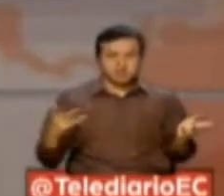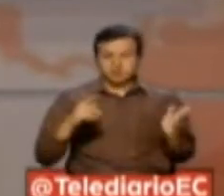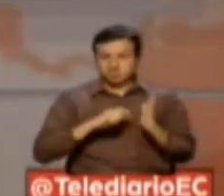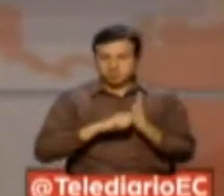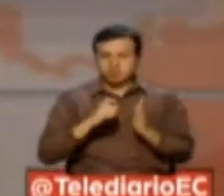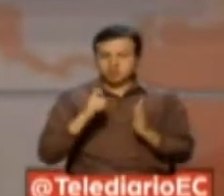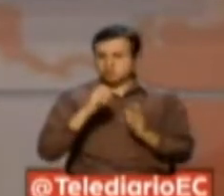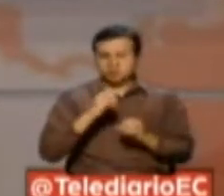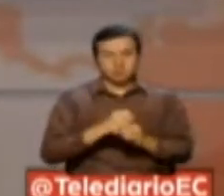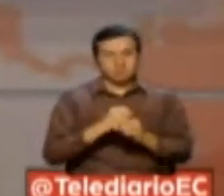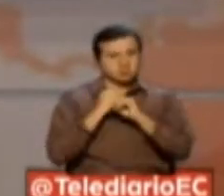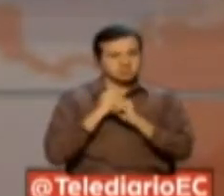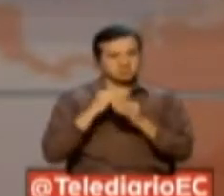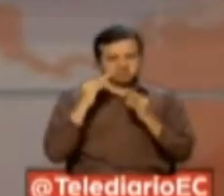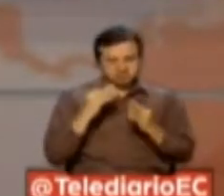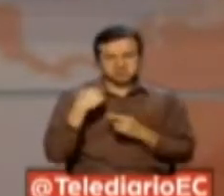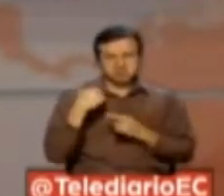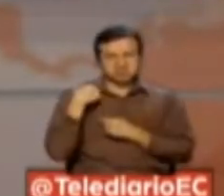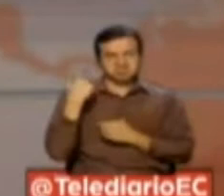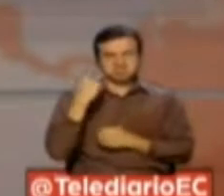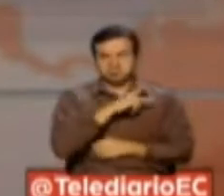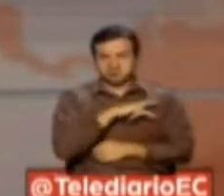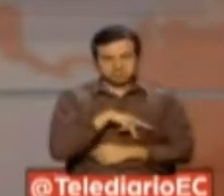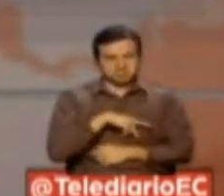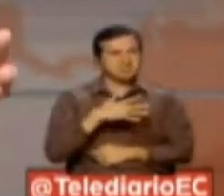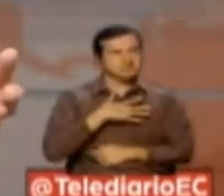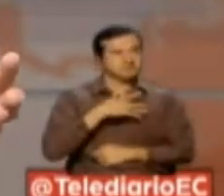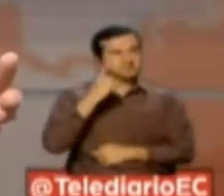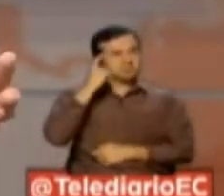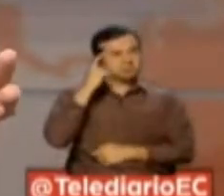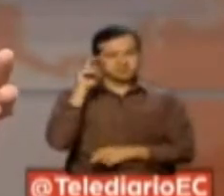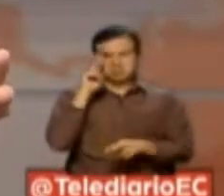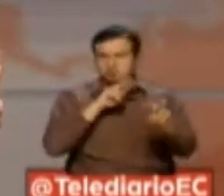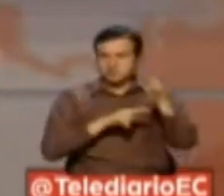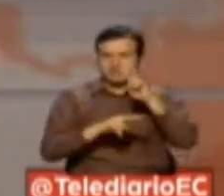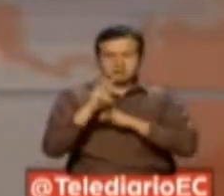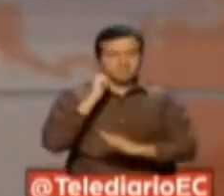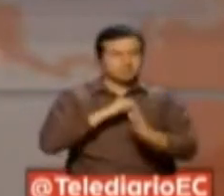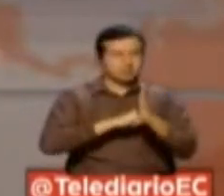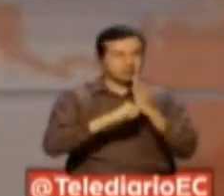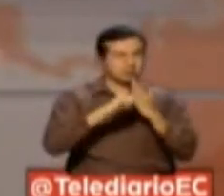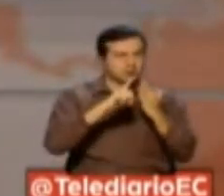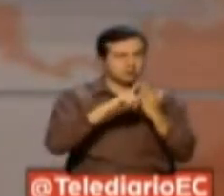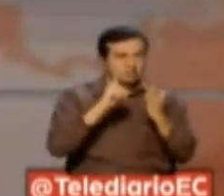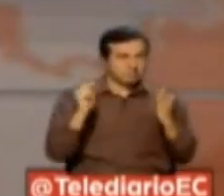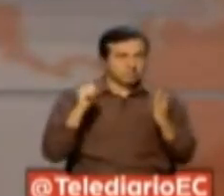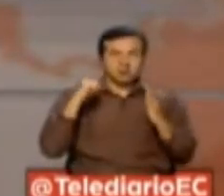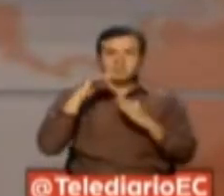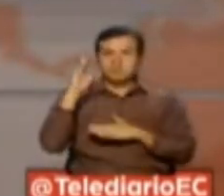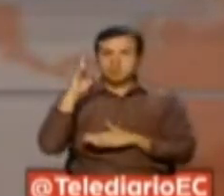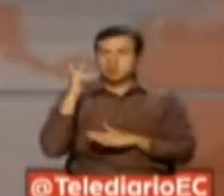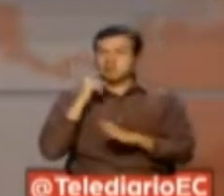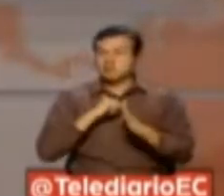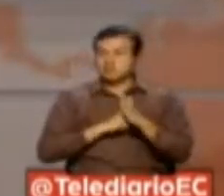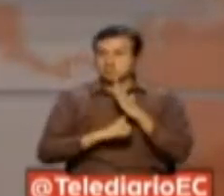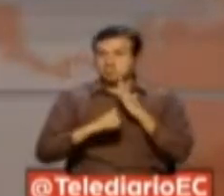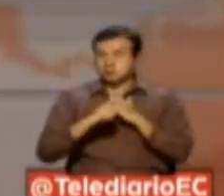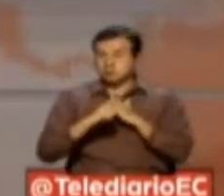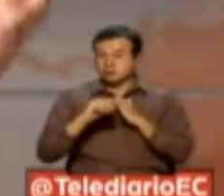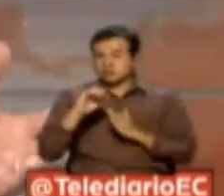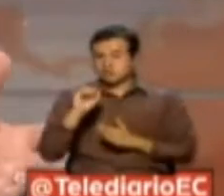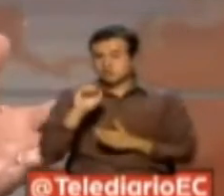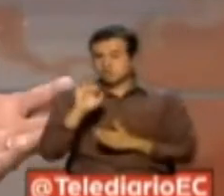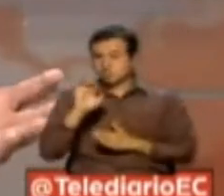categoría tiene toda la competencia del mundo en mi opinión para auditar al ministerio de finanzas y especialmente auditar los